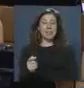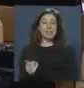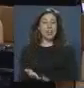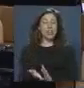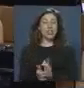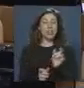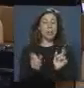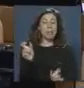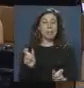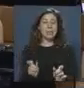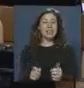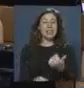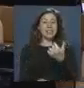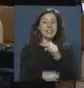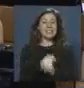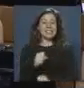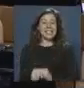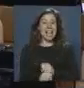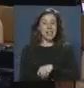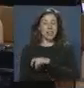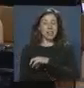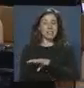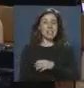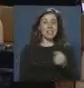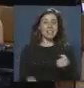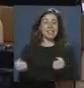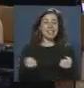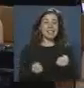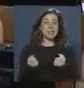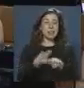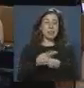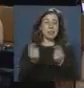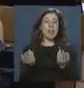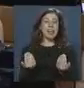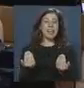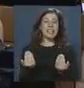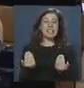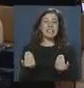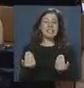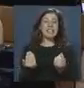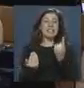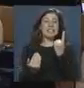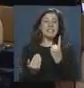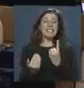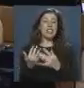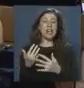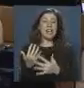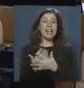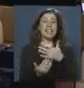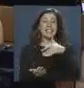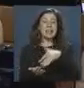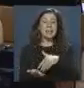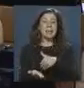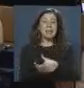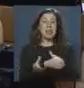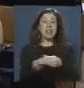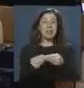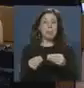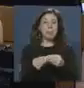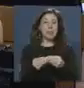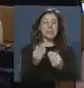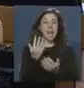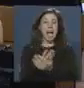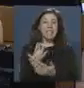de todas las personas que cumplen 60 años en Chile del transporte público, requeriría al año 115.000 millones de pesos. Bueno,